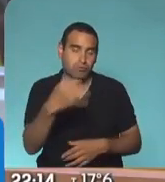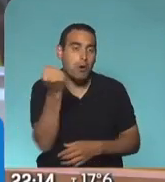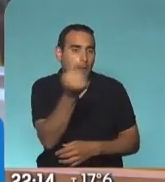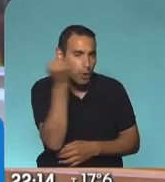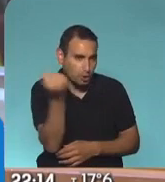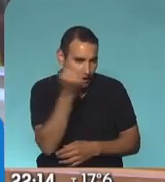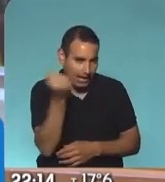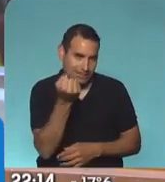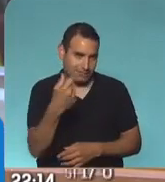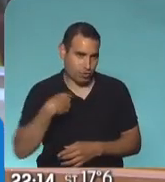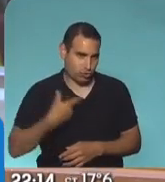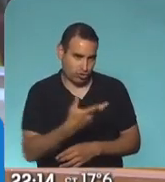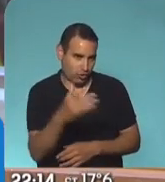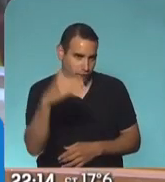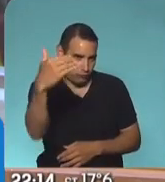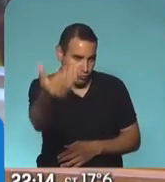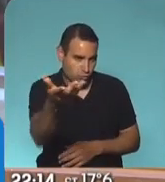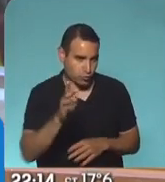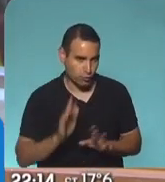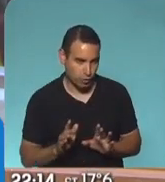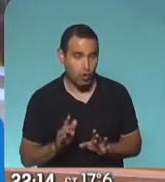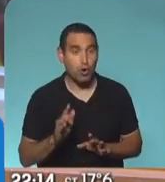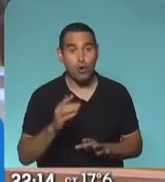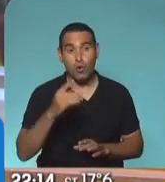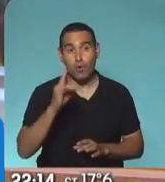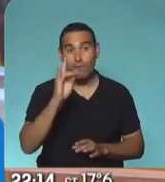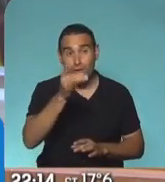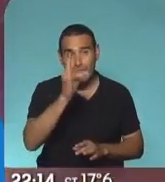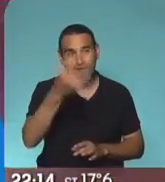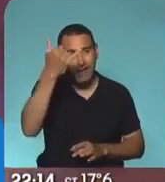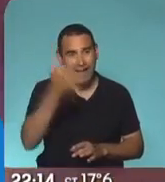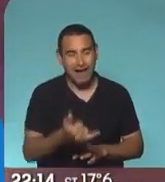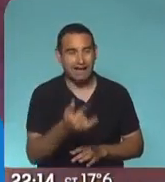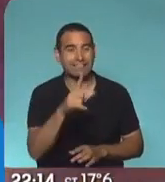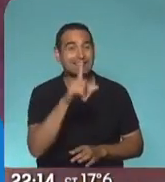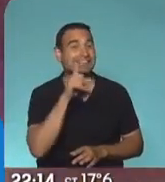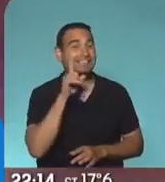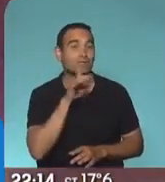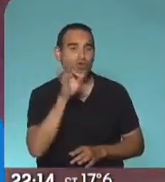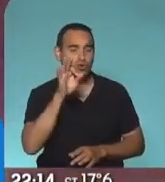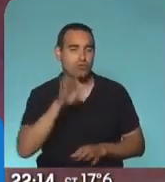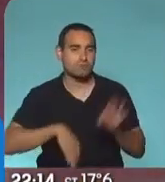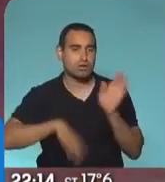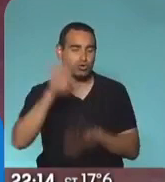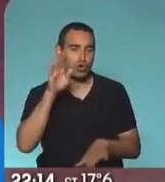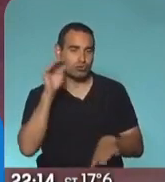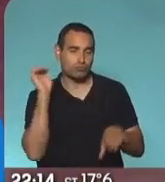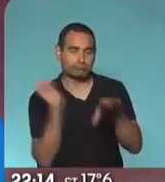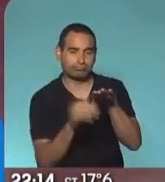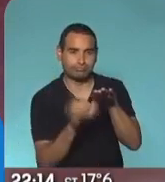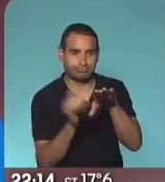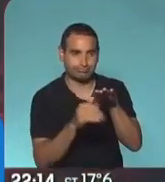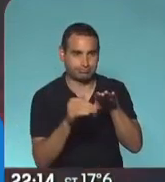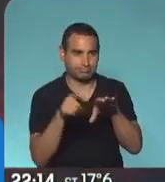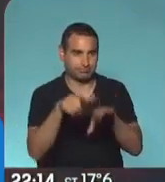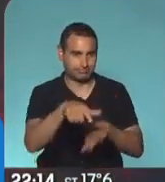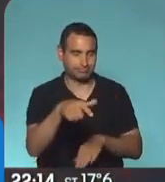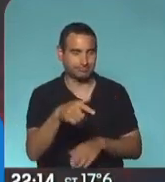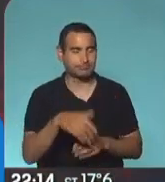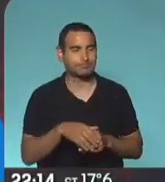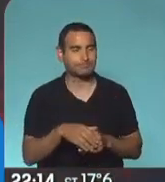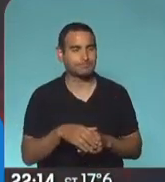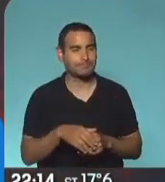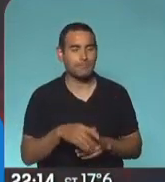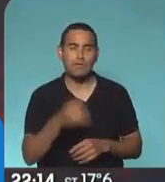para la sociedad que viene, post-fósil. Bolivia tiene la mayor reserva de litio del mundo en el Salar de Uyuni. Obviamente hay